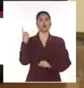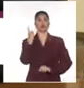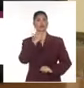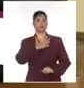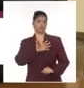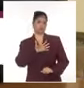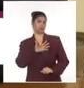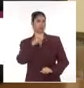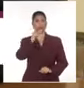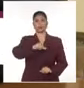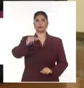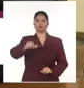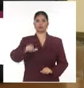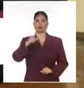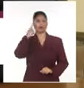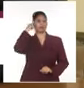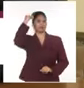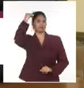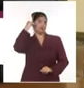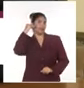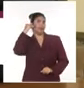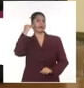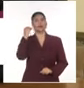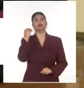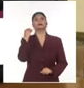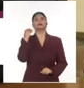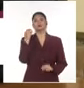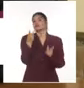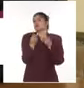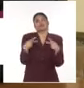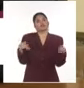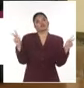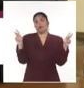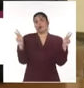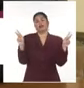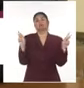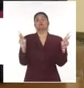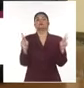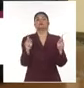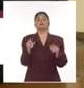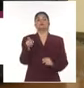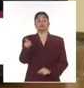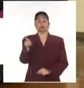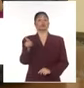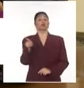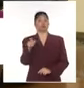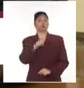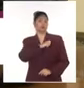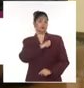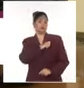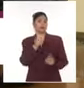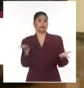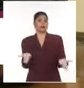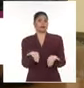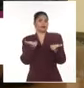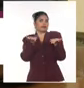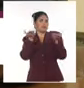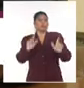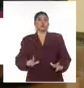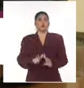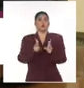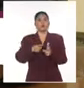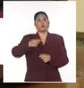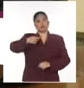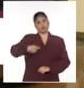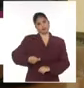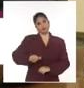personas que no son juristas pero que tienen ese alto sentido de justicia porque son de reconocido